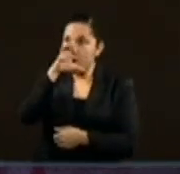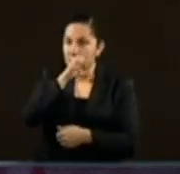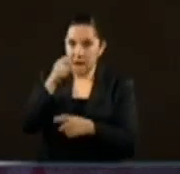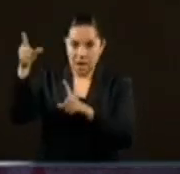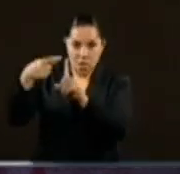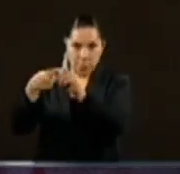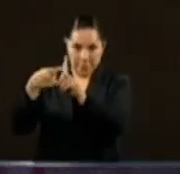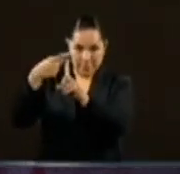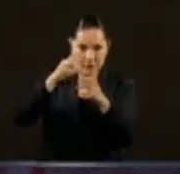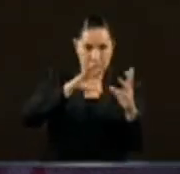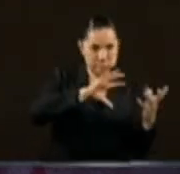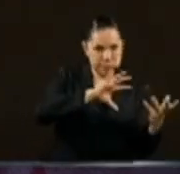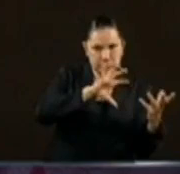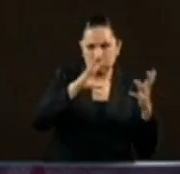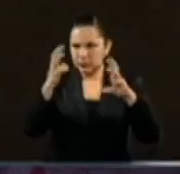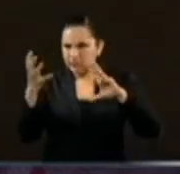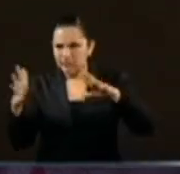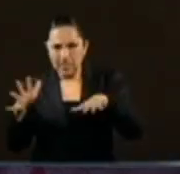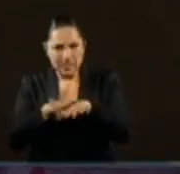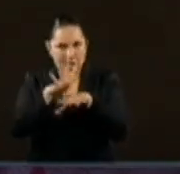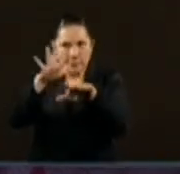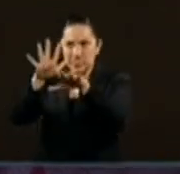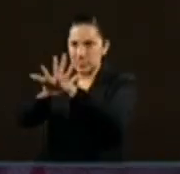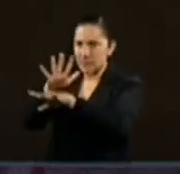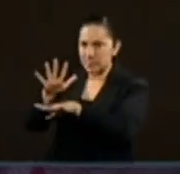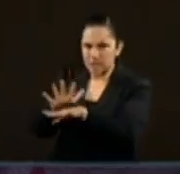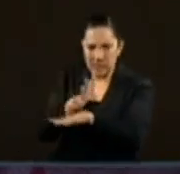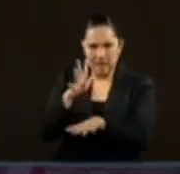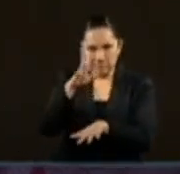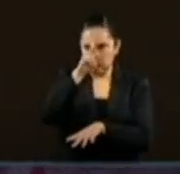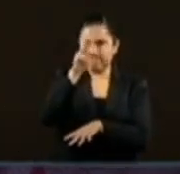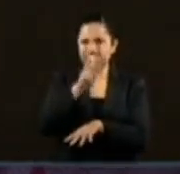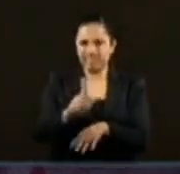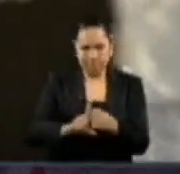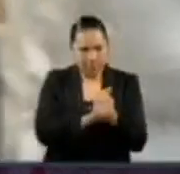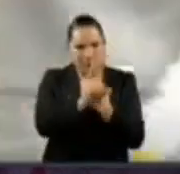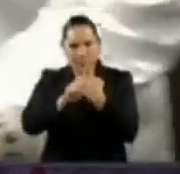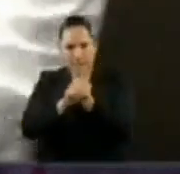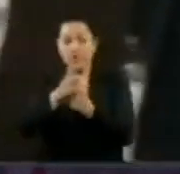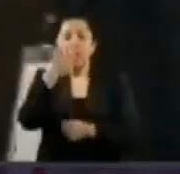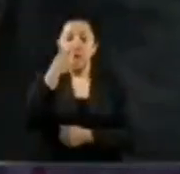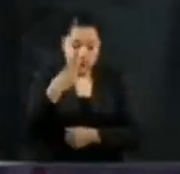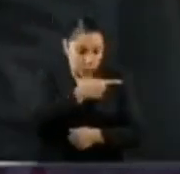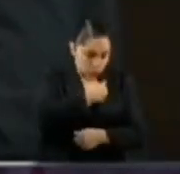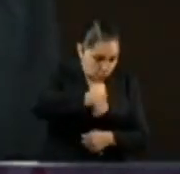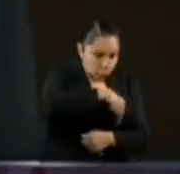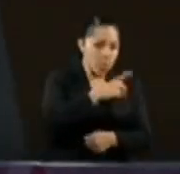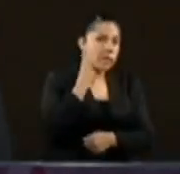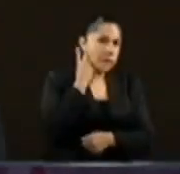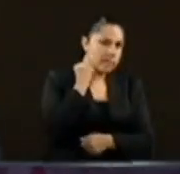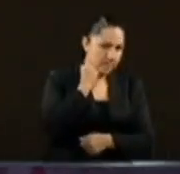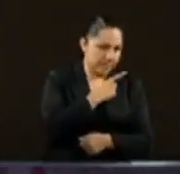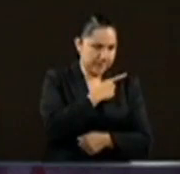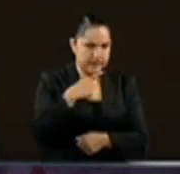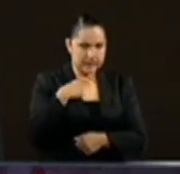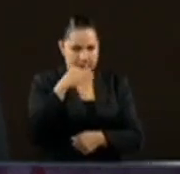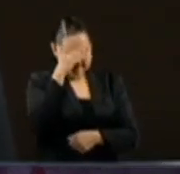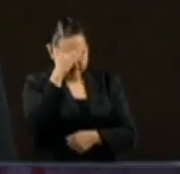que contribuir desde el espacio legislativo para encontrar vías de